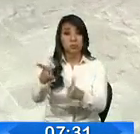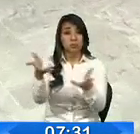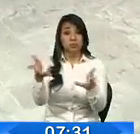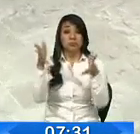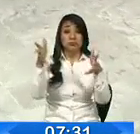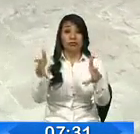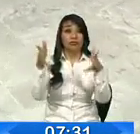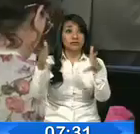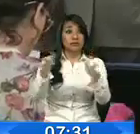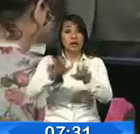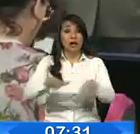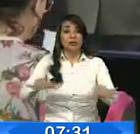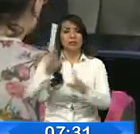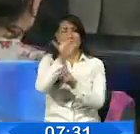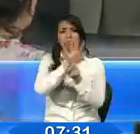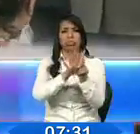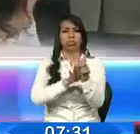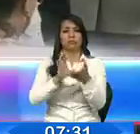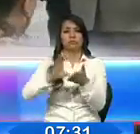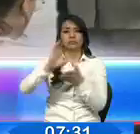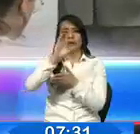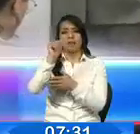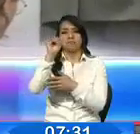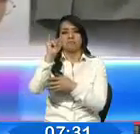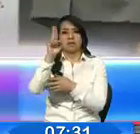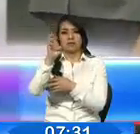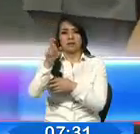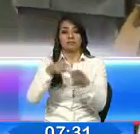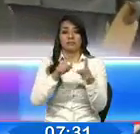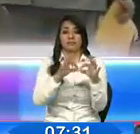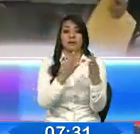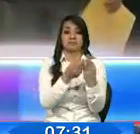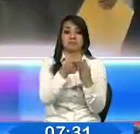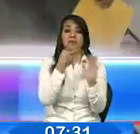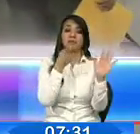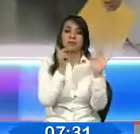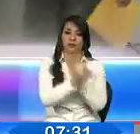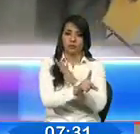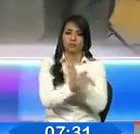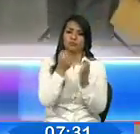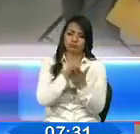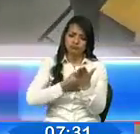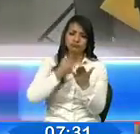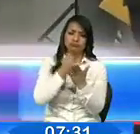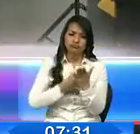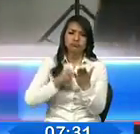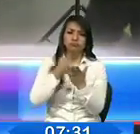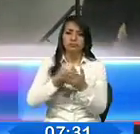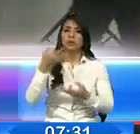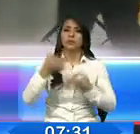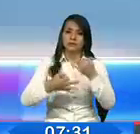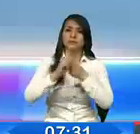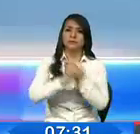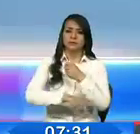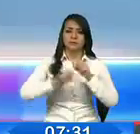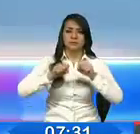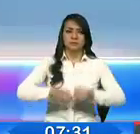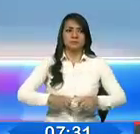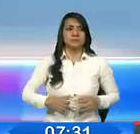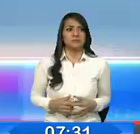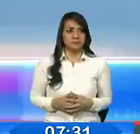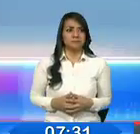el Colegio Ampetra, así como a sus familias que denunciaron los hechos y lucharon para que se haga justicia. Es un